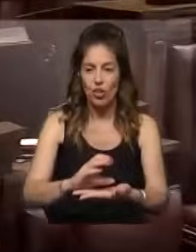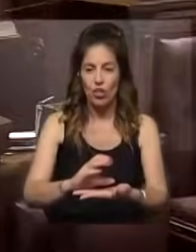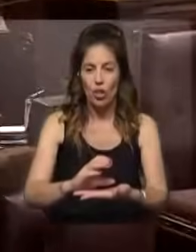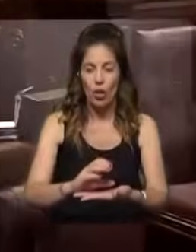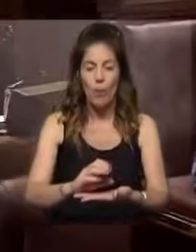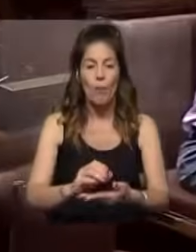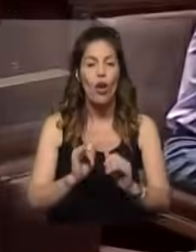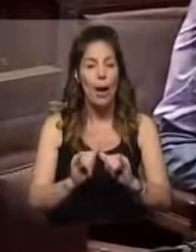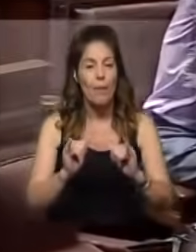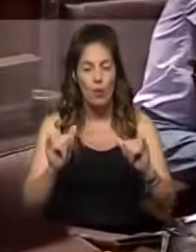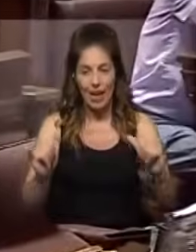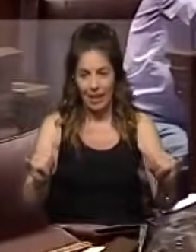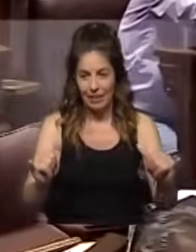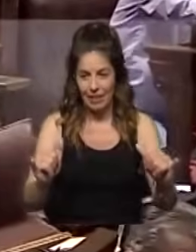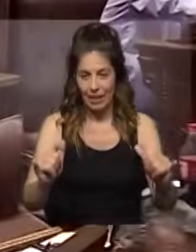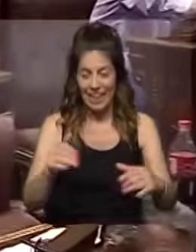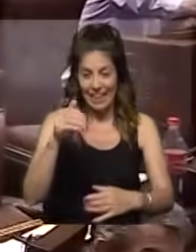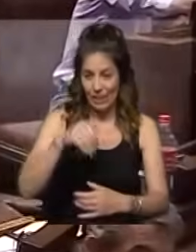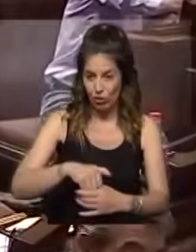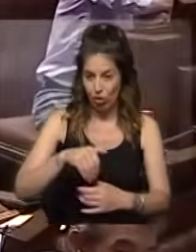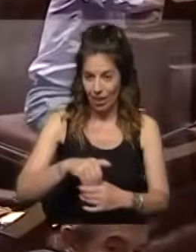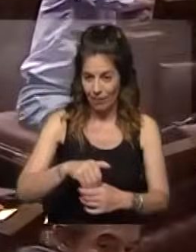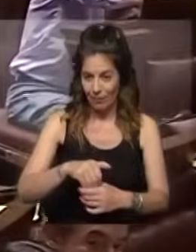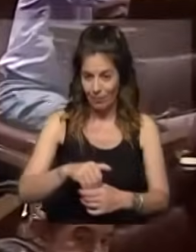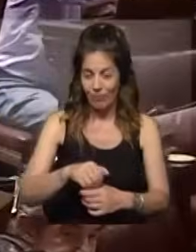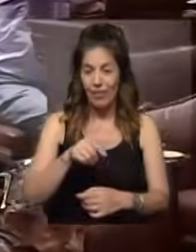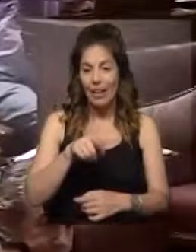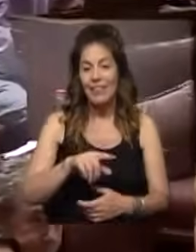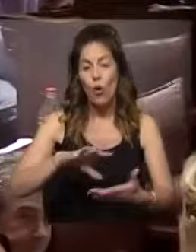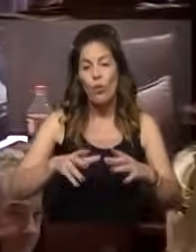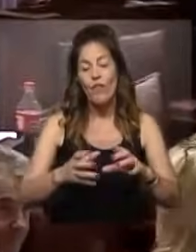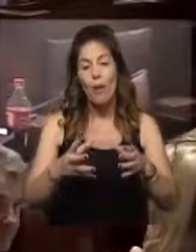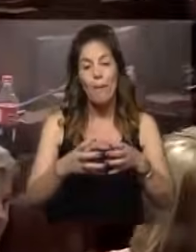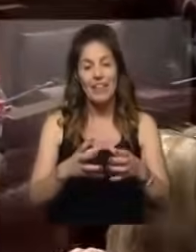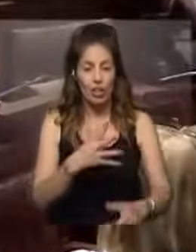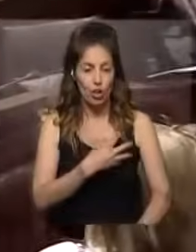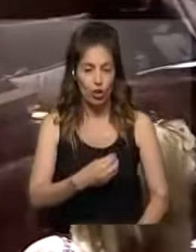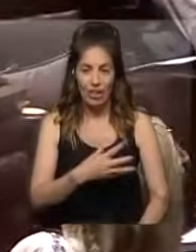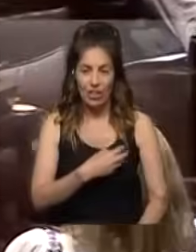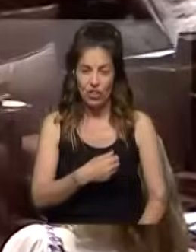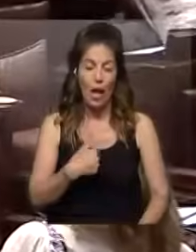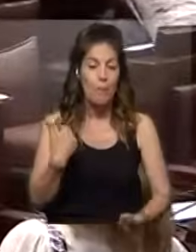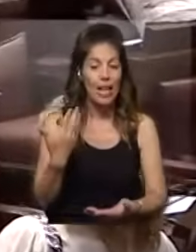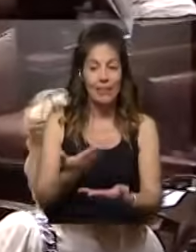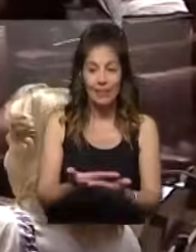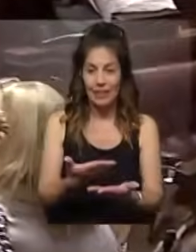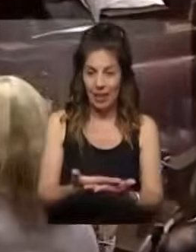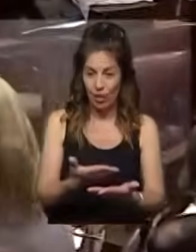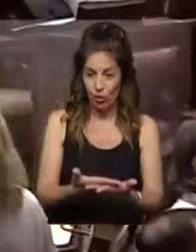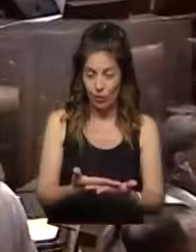la propaganda eh electoral eh De alguna forma el Partido Nacional es el que ha planteado